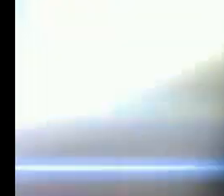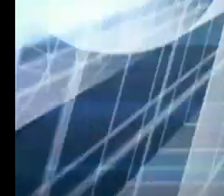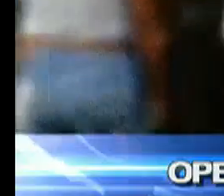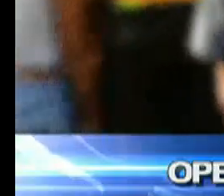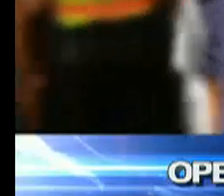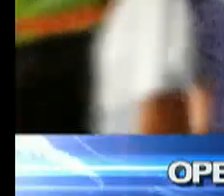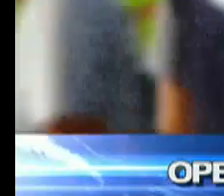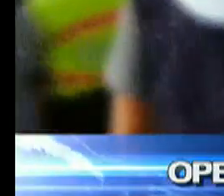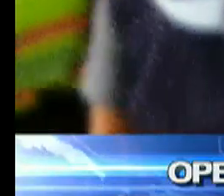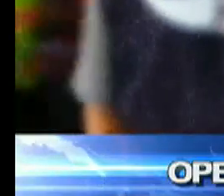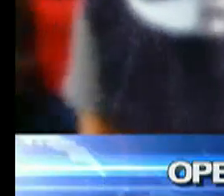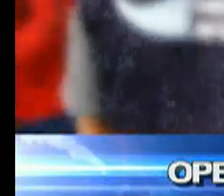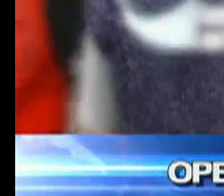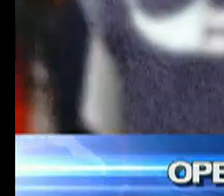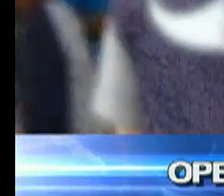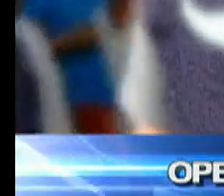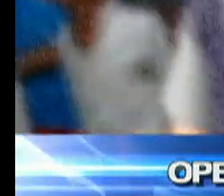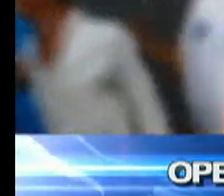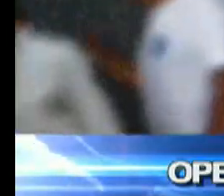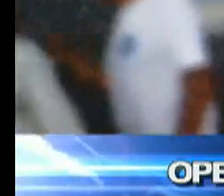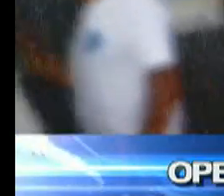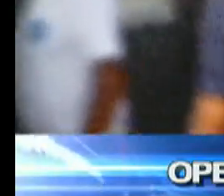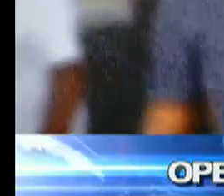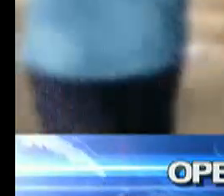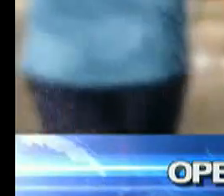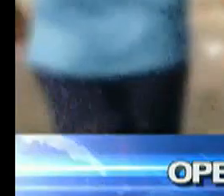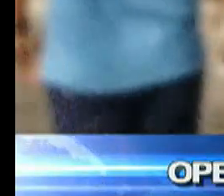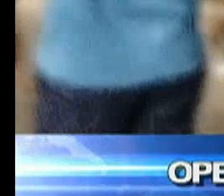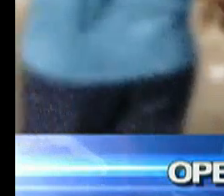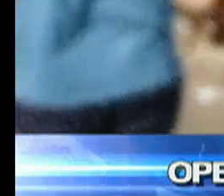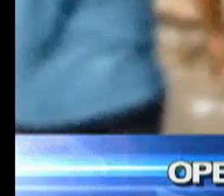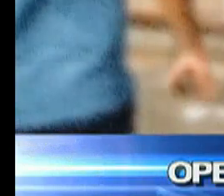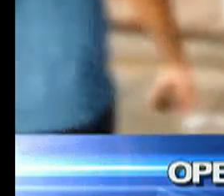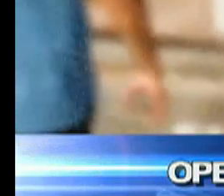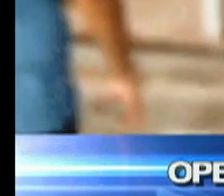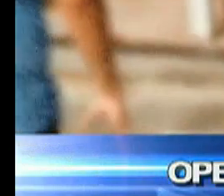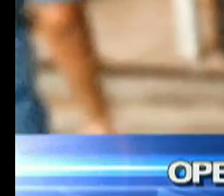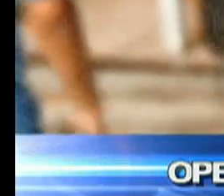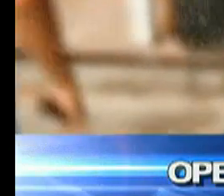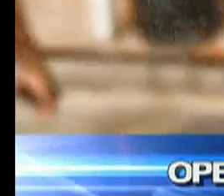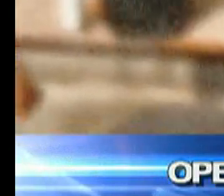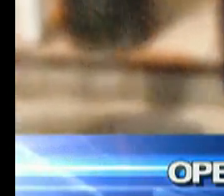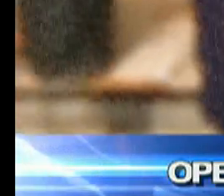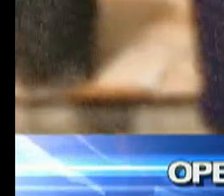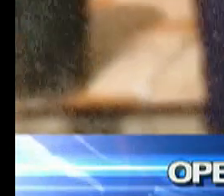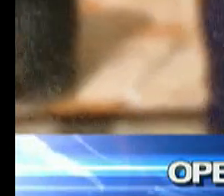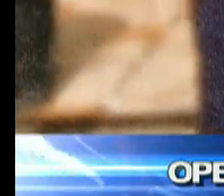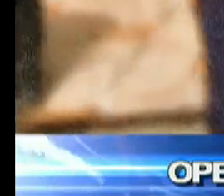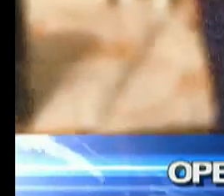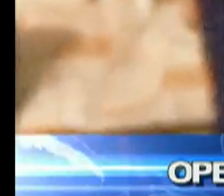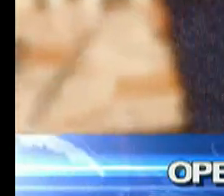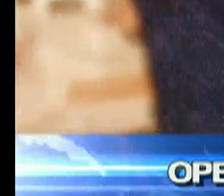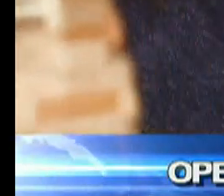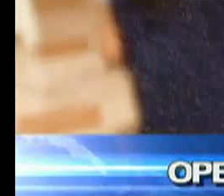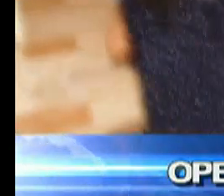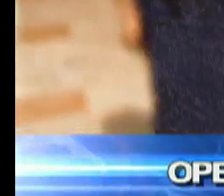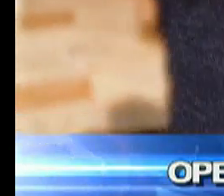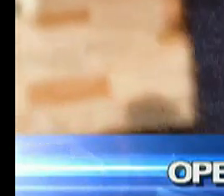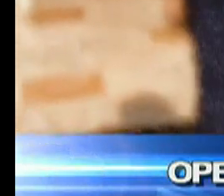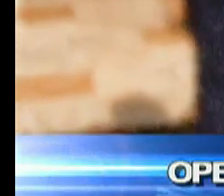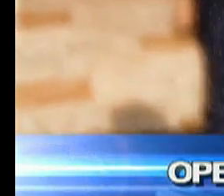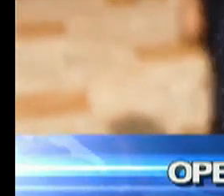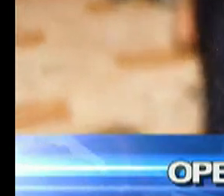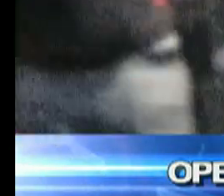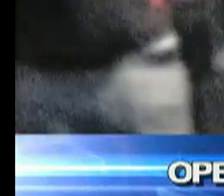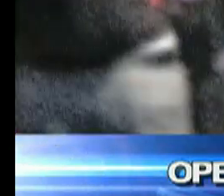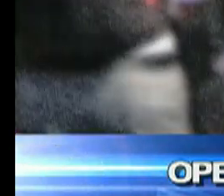Clausuran dos locales durante un operativo llevado a cabo por la intendencia en el barrio de Tolerancia en Guayaquil. La falta de documentación y